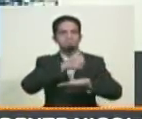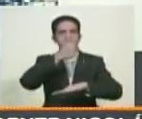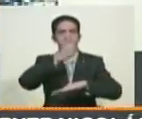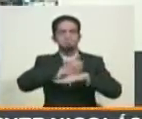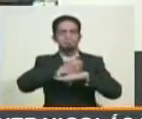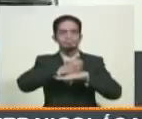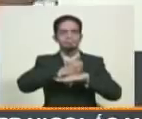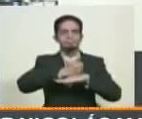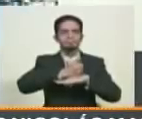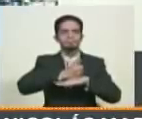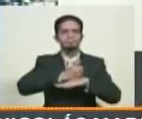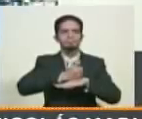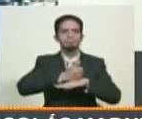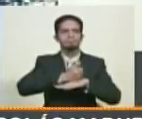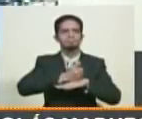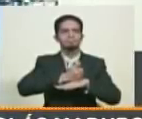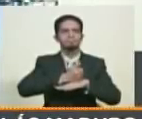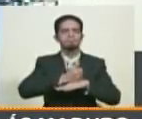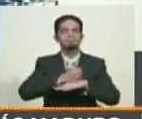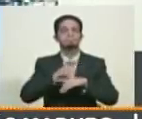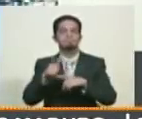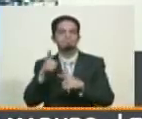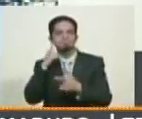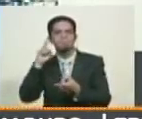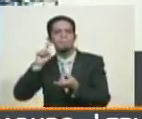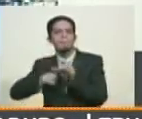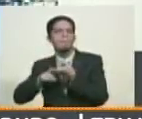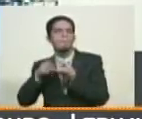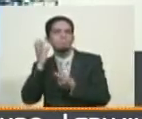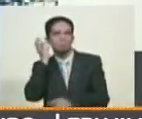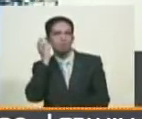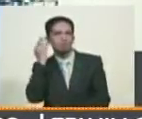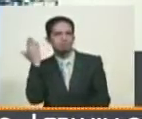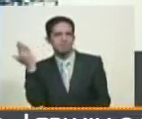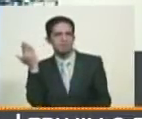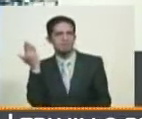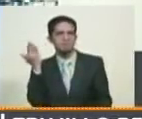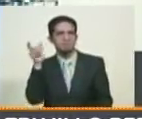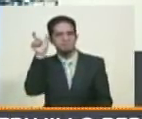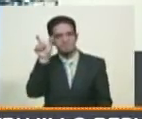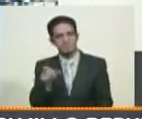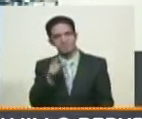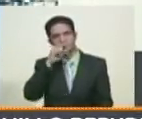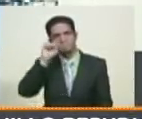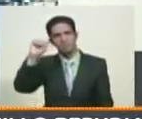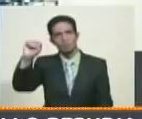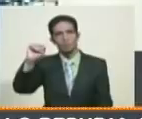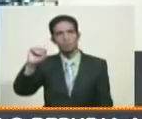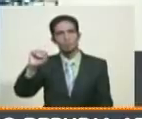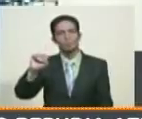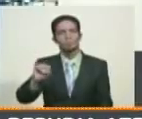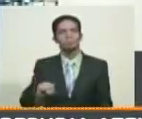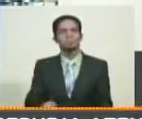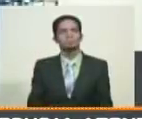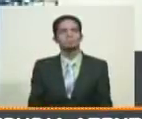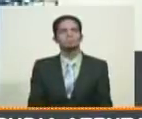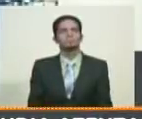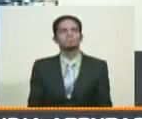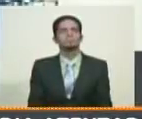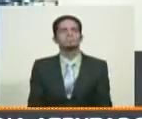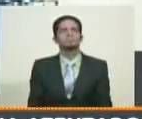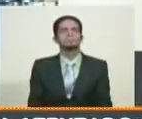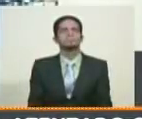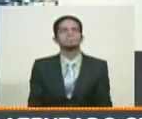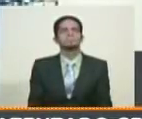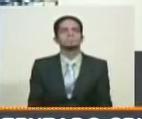militar, incluyendo la primera combatiente Cilia Flores, esposa del presidente de la República, Nicolás